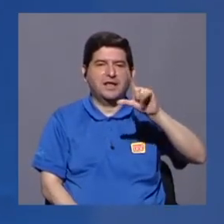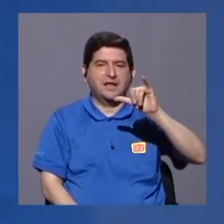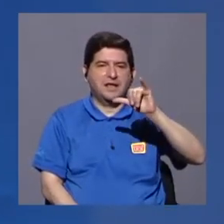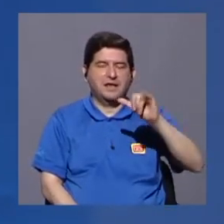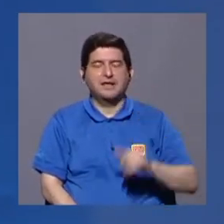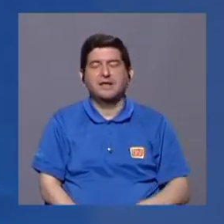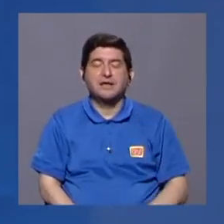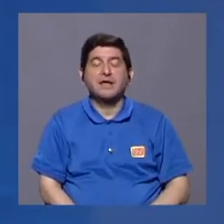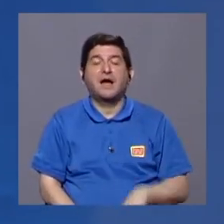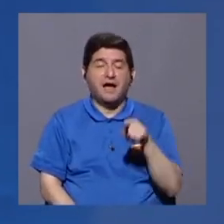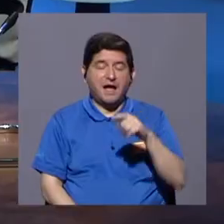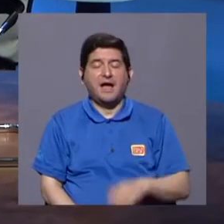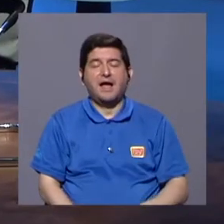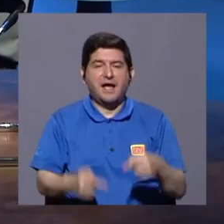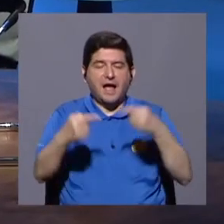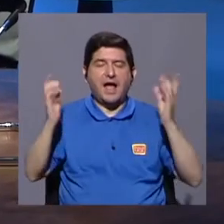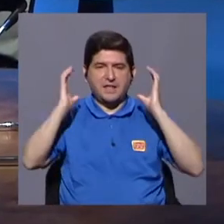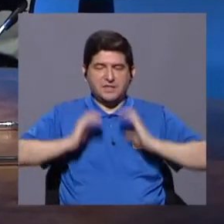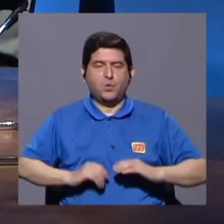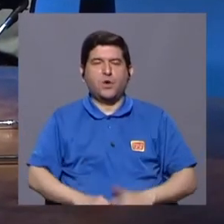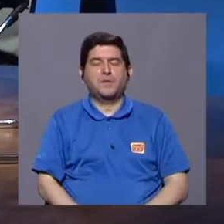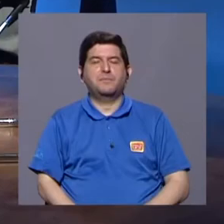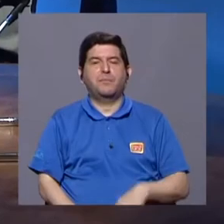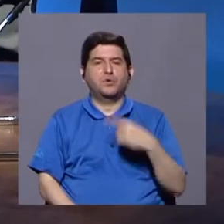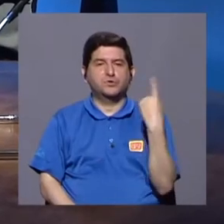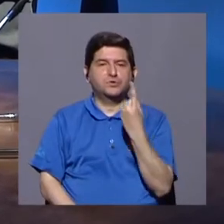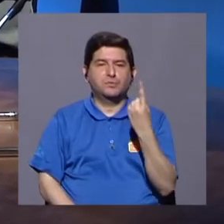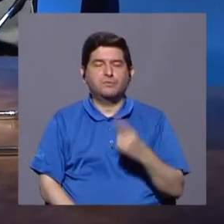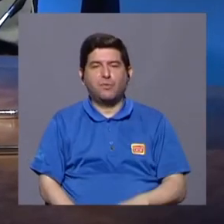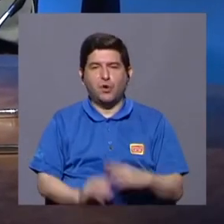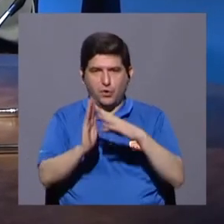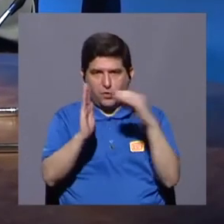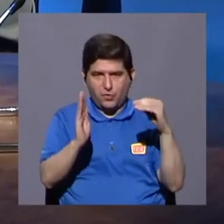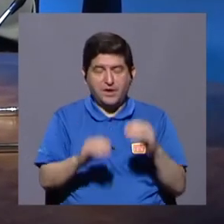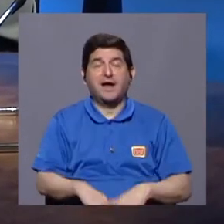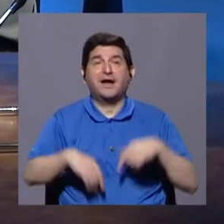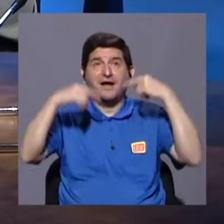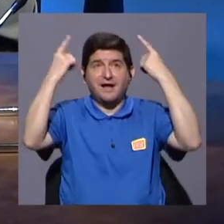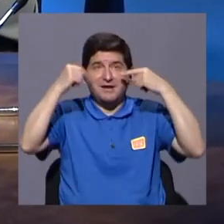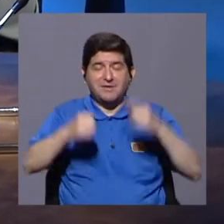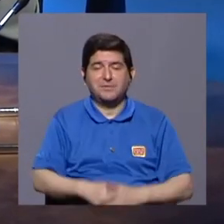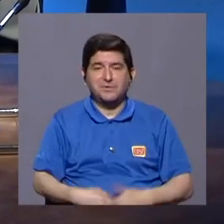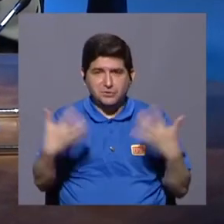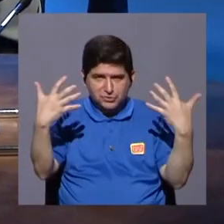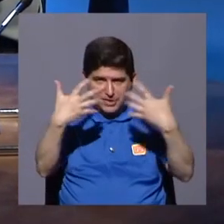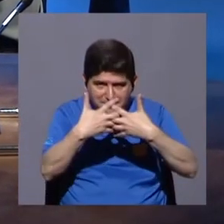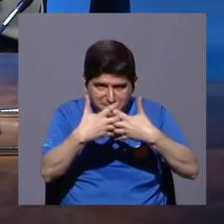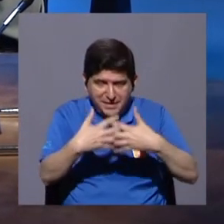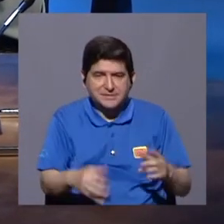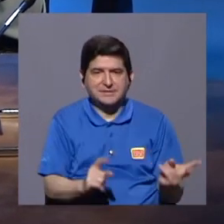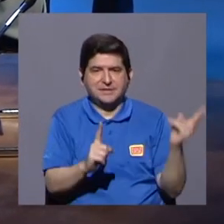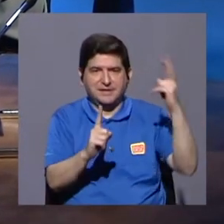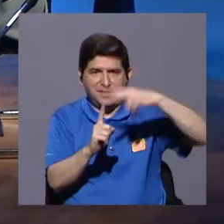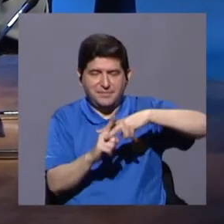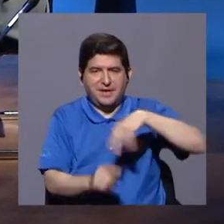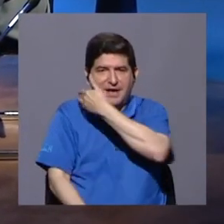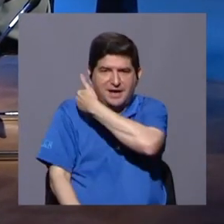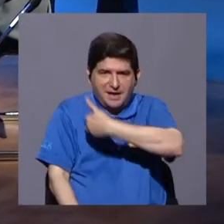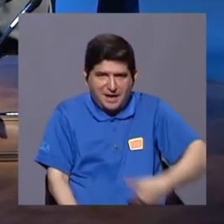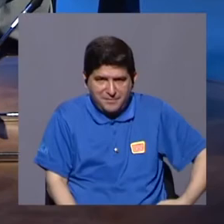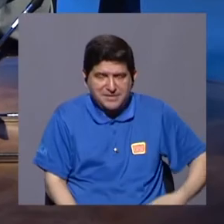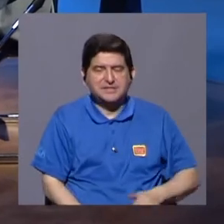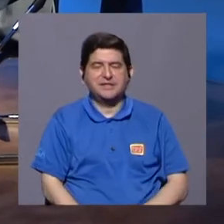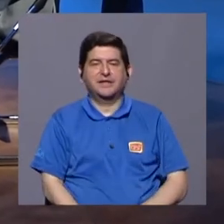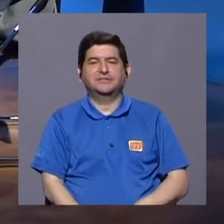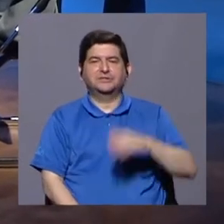que son esta historia fue muy famosa porque fue el famoso cóctel de anticuerpos que le pusieron al presidente de donald trump